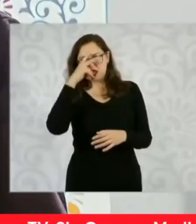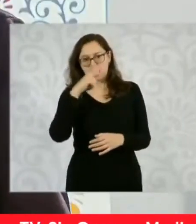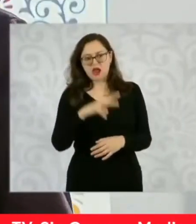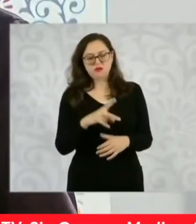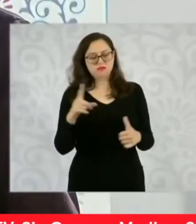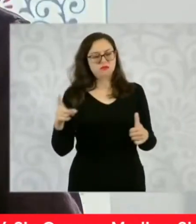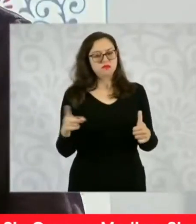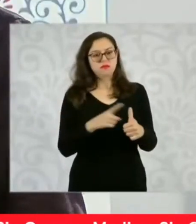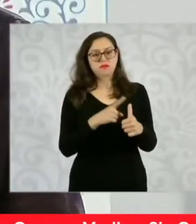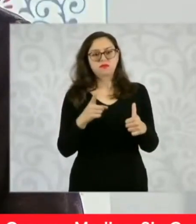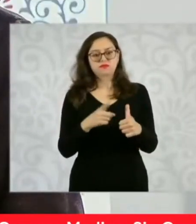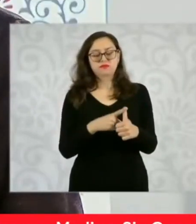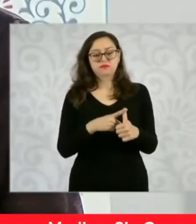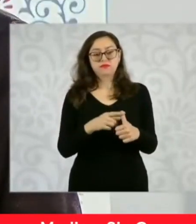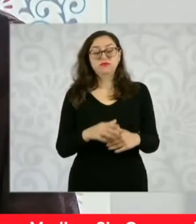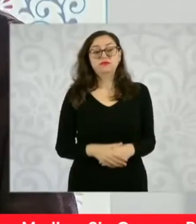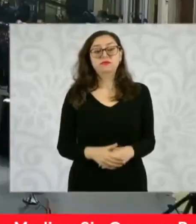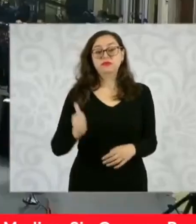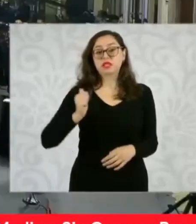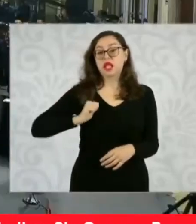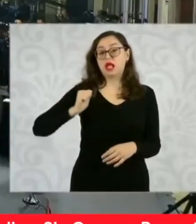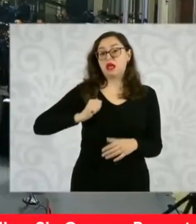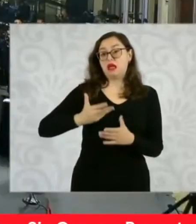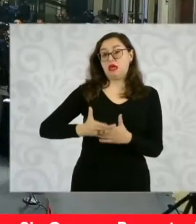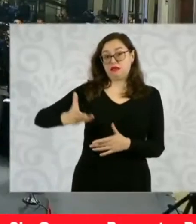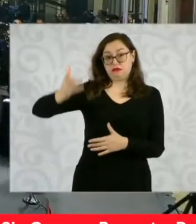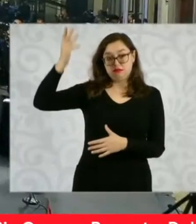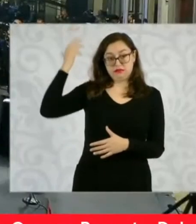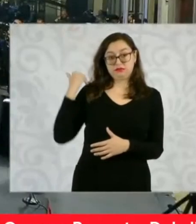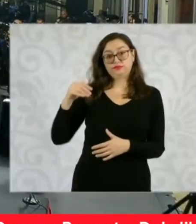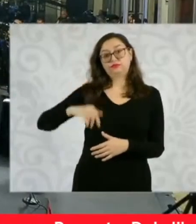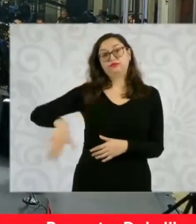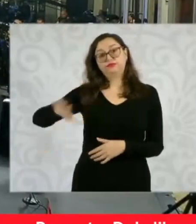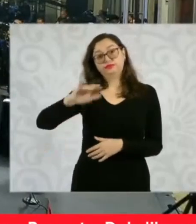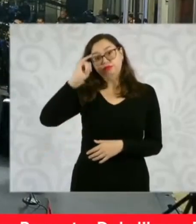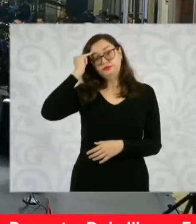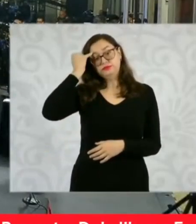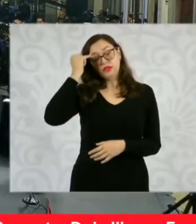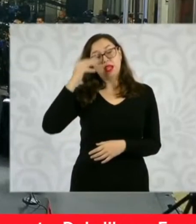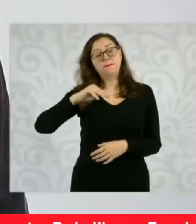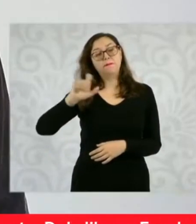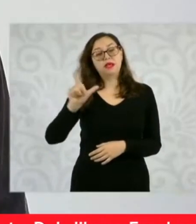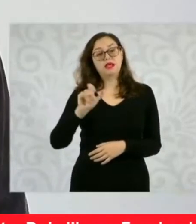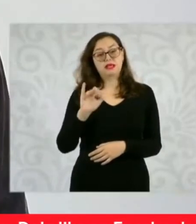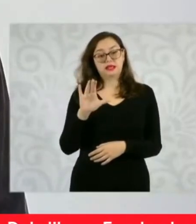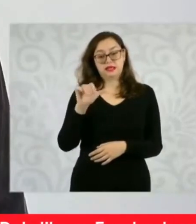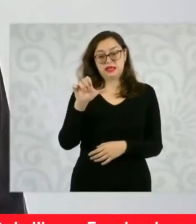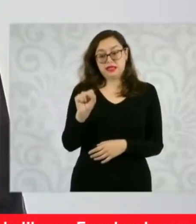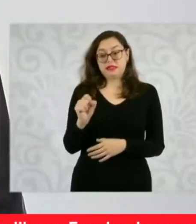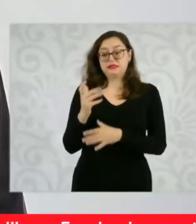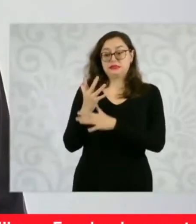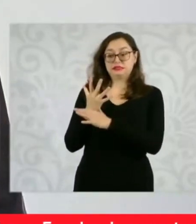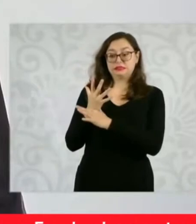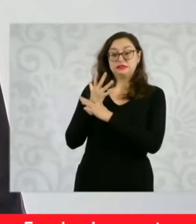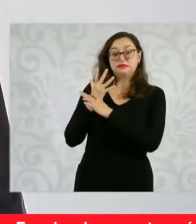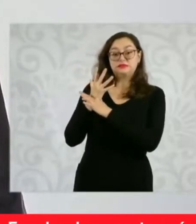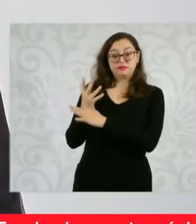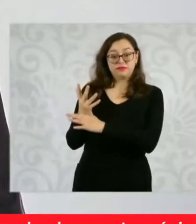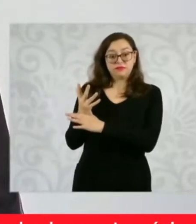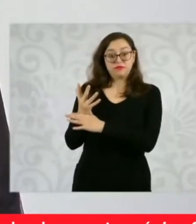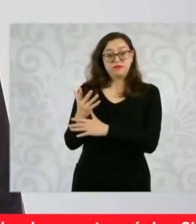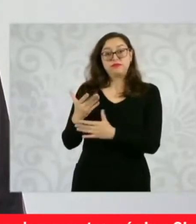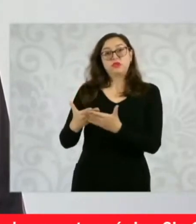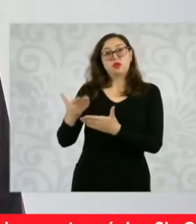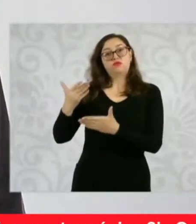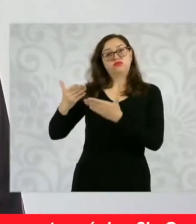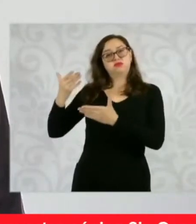En palabras de los antiguos mexicas, que ellos mismos afirman haber recibido en el principio de los tiempos que recaban a